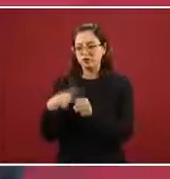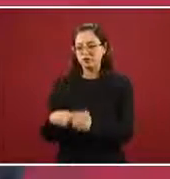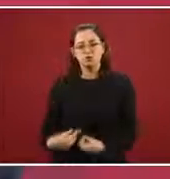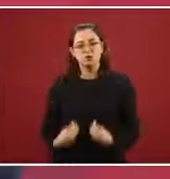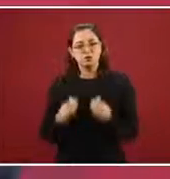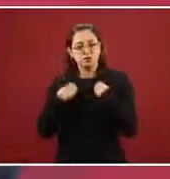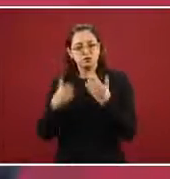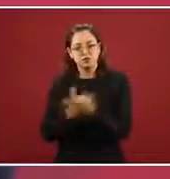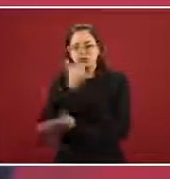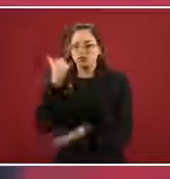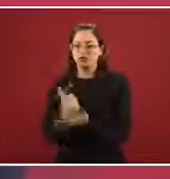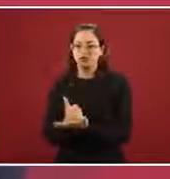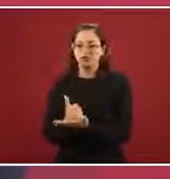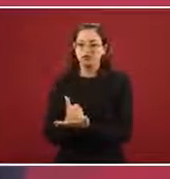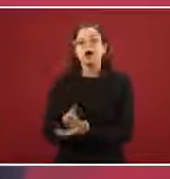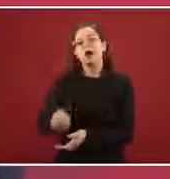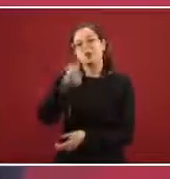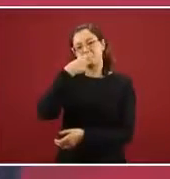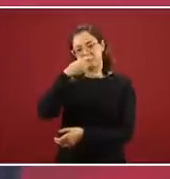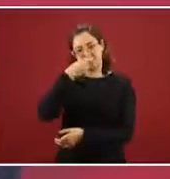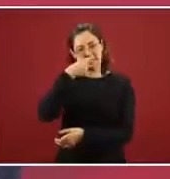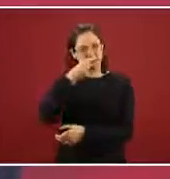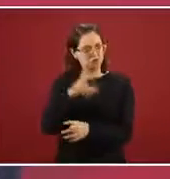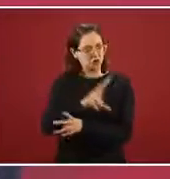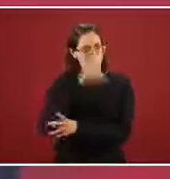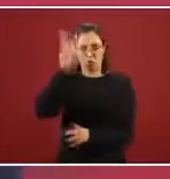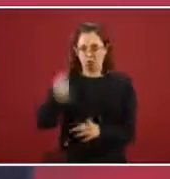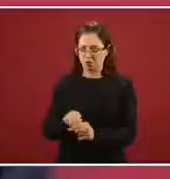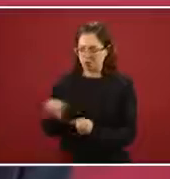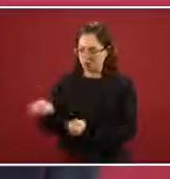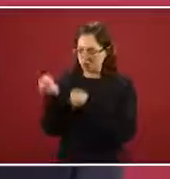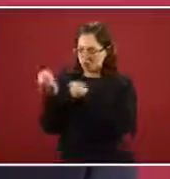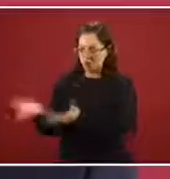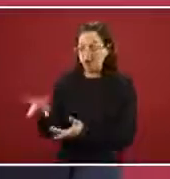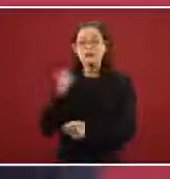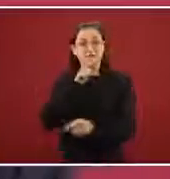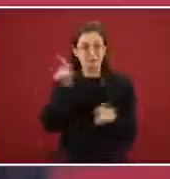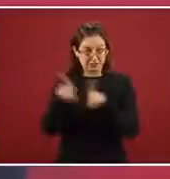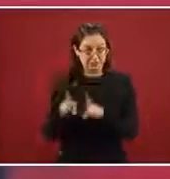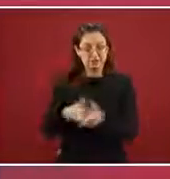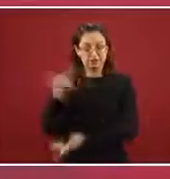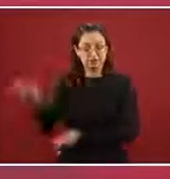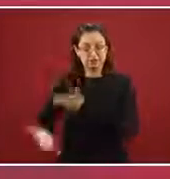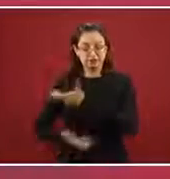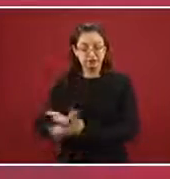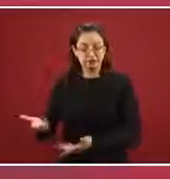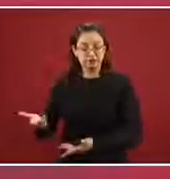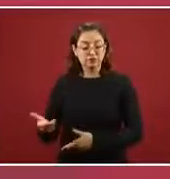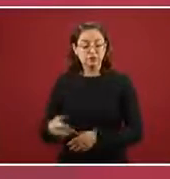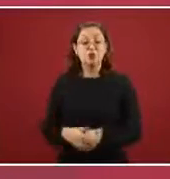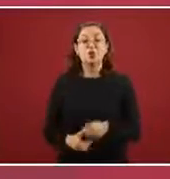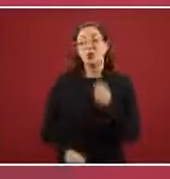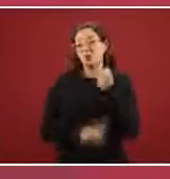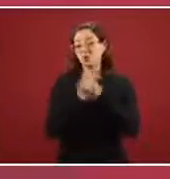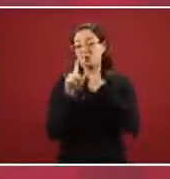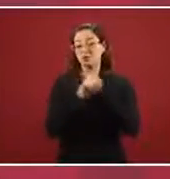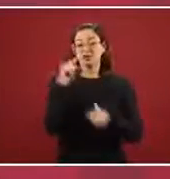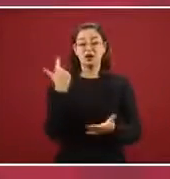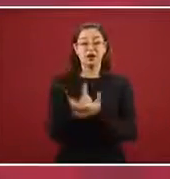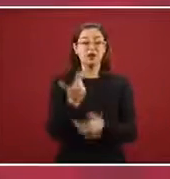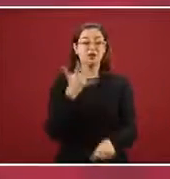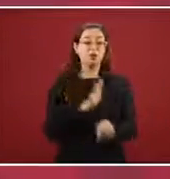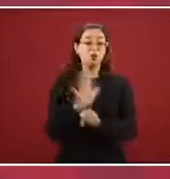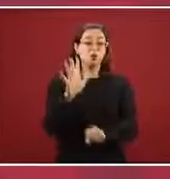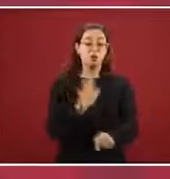los medicamentos y además con todos los servicios médicos. Uno de los problemas que tenemos es que los especialistas